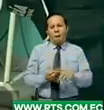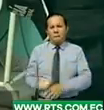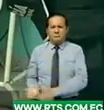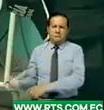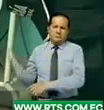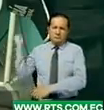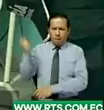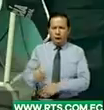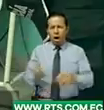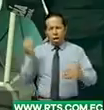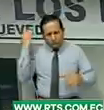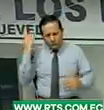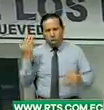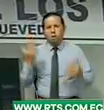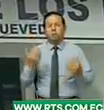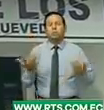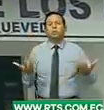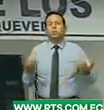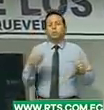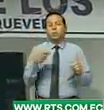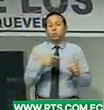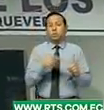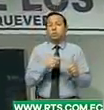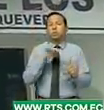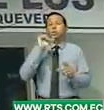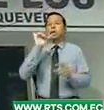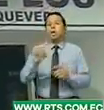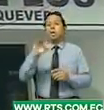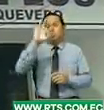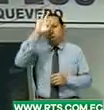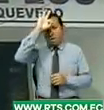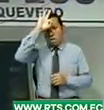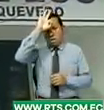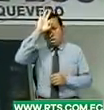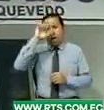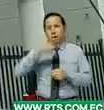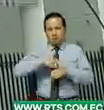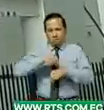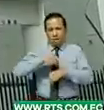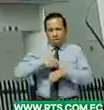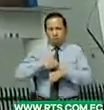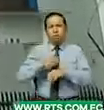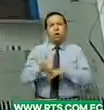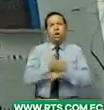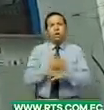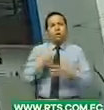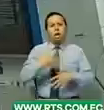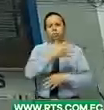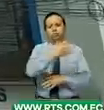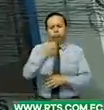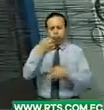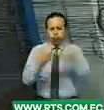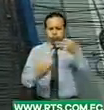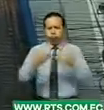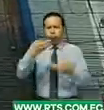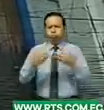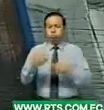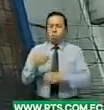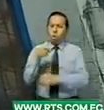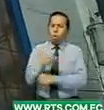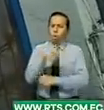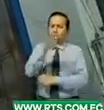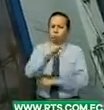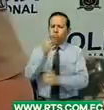custodia policial en el Hospital Sagrado Corazón de Quevedo. En la audiencia de formulación de cargos, recibió prisión preventiva por tentativa